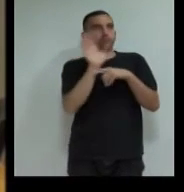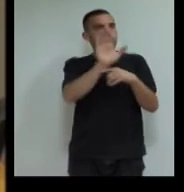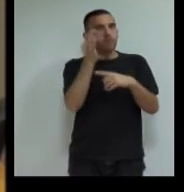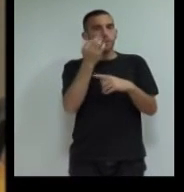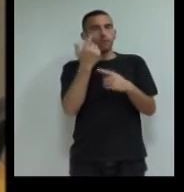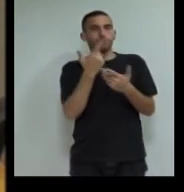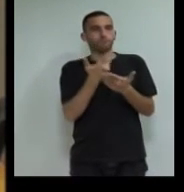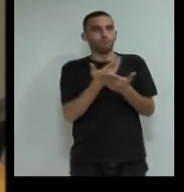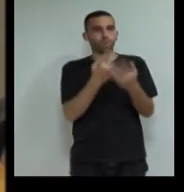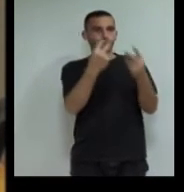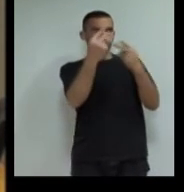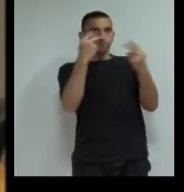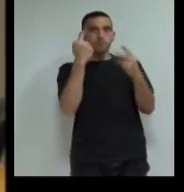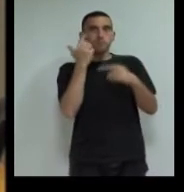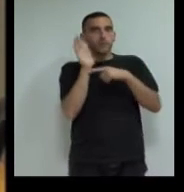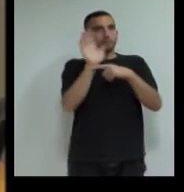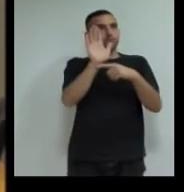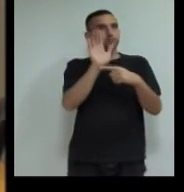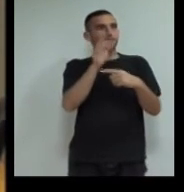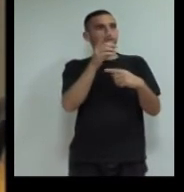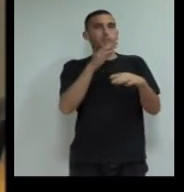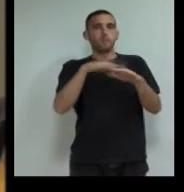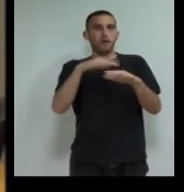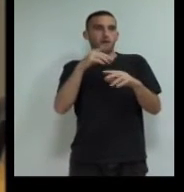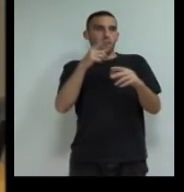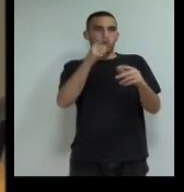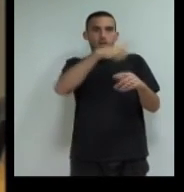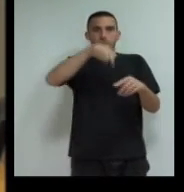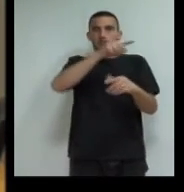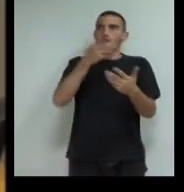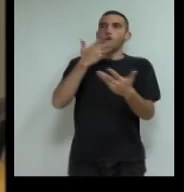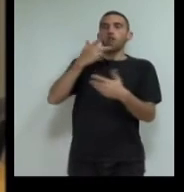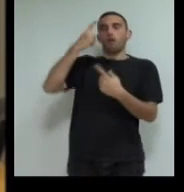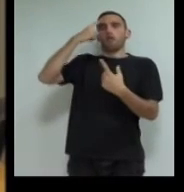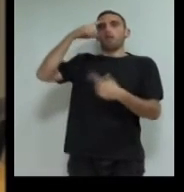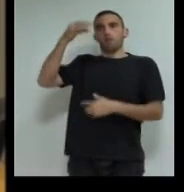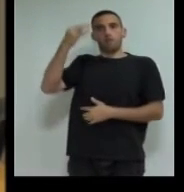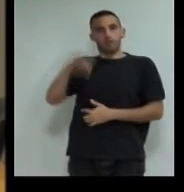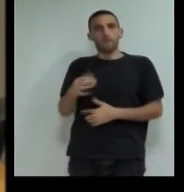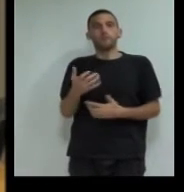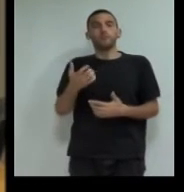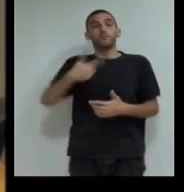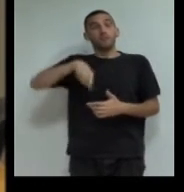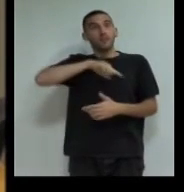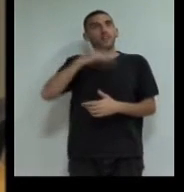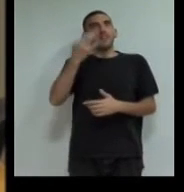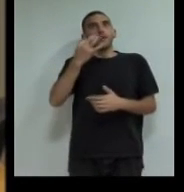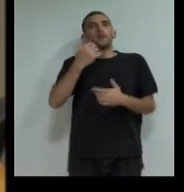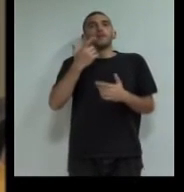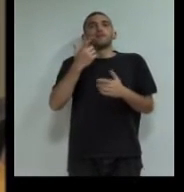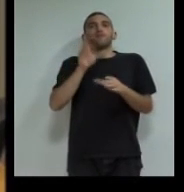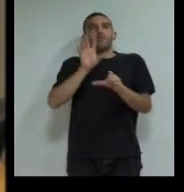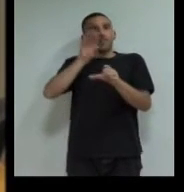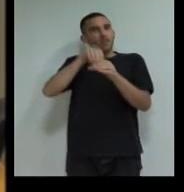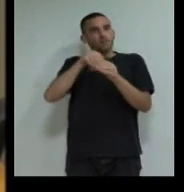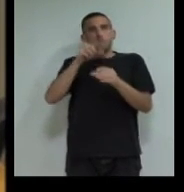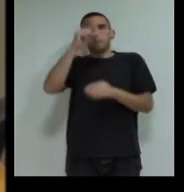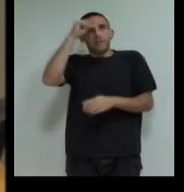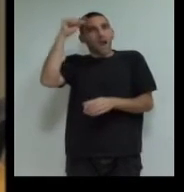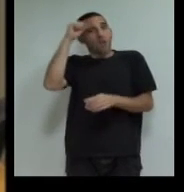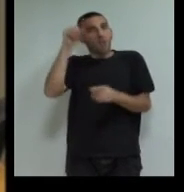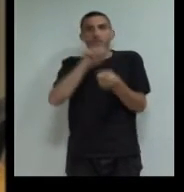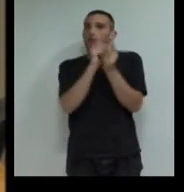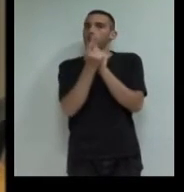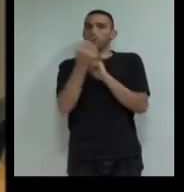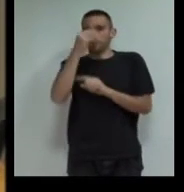decir, deberíamos de entrar en esa mentalidad. Si no entramos como colectivo, como país, como sociedad, no